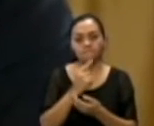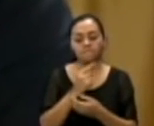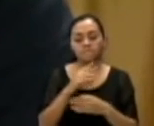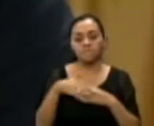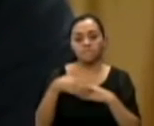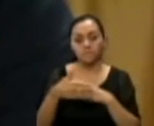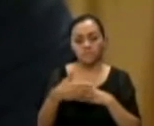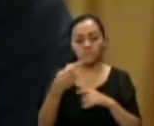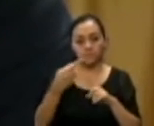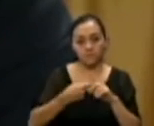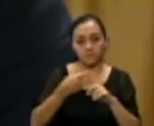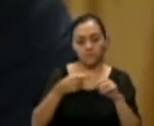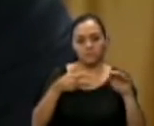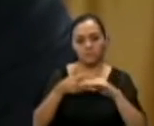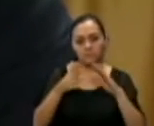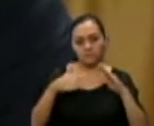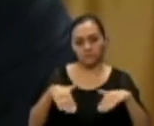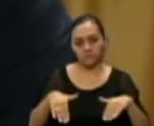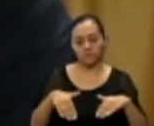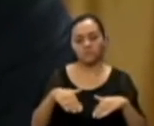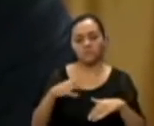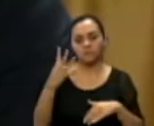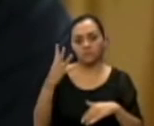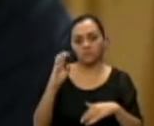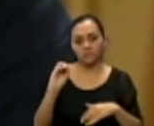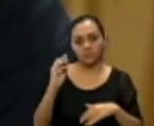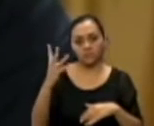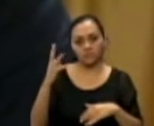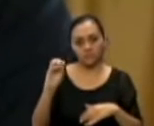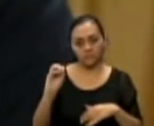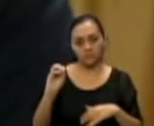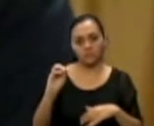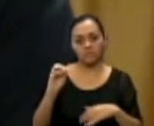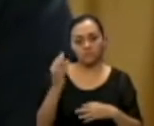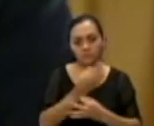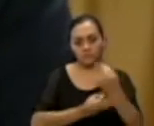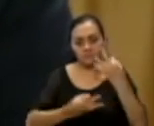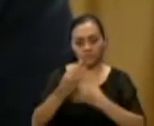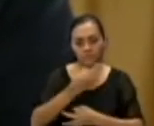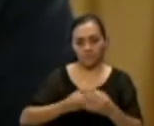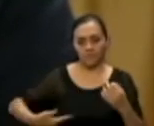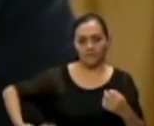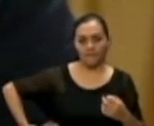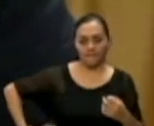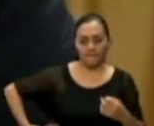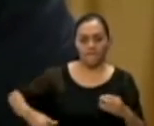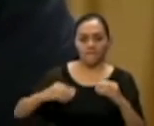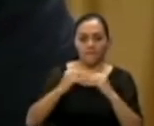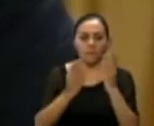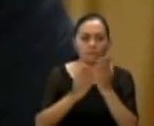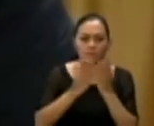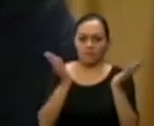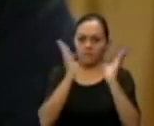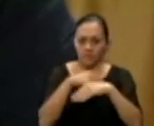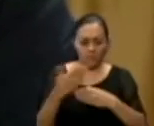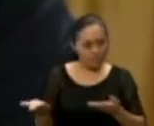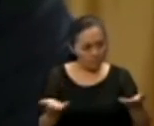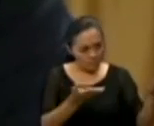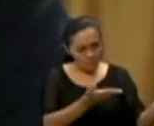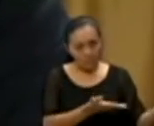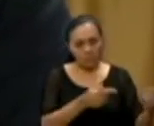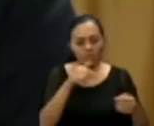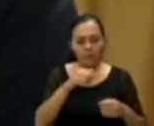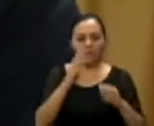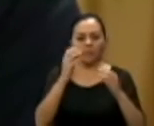los próximos meses elaboraremos más de 40 unidades de hemodiálisis y cada vez aumenta el servicio la oferta pública de este